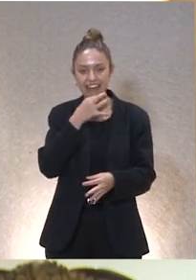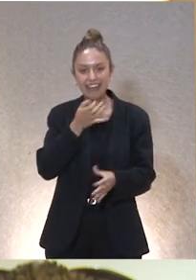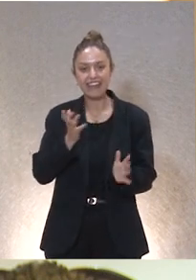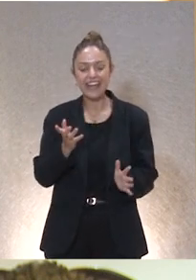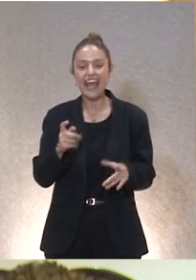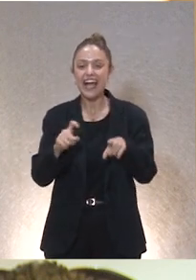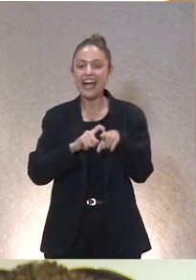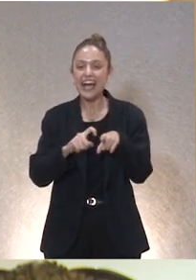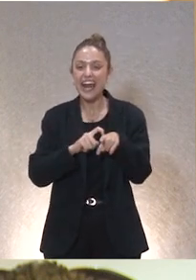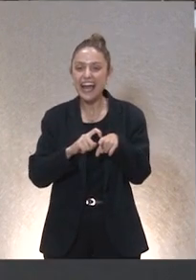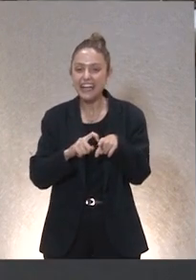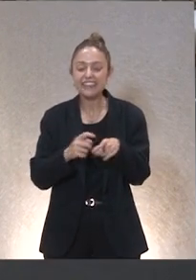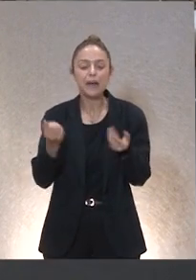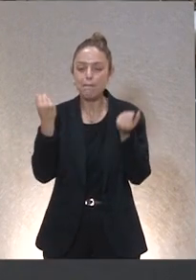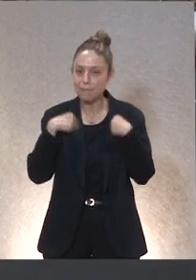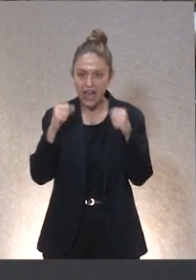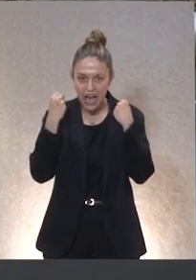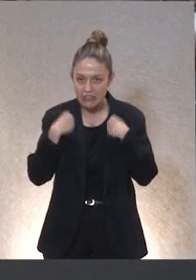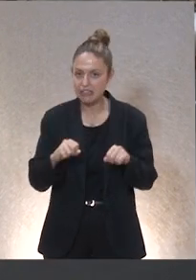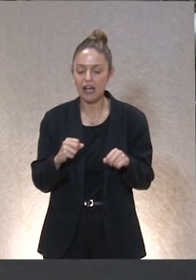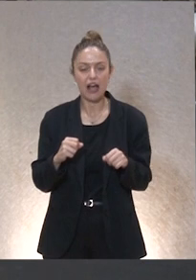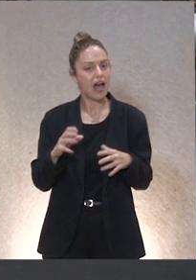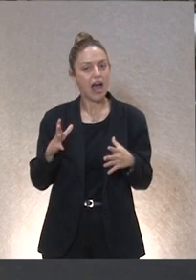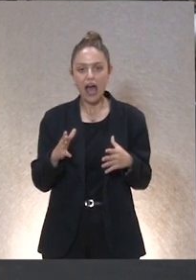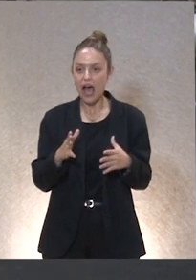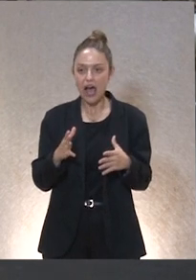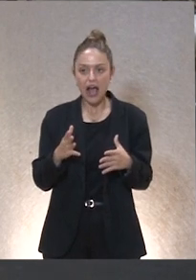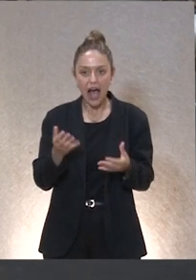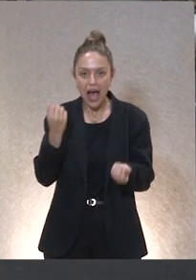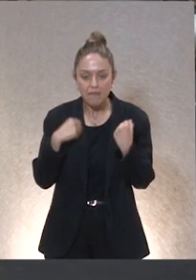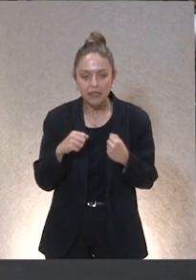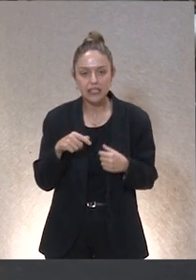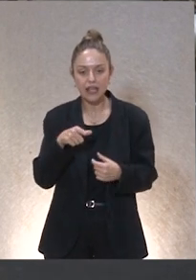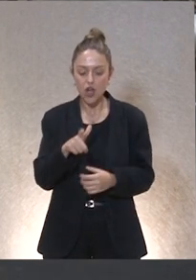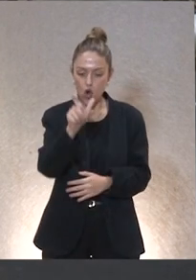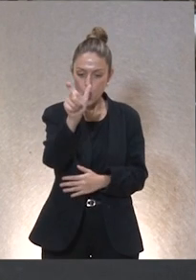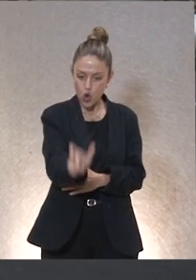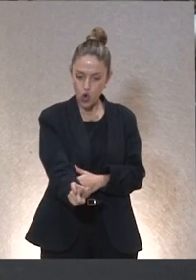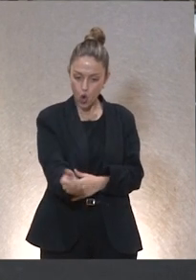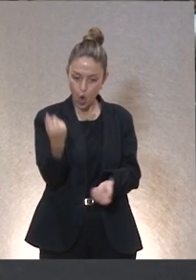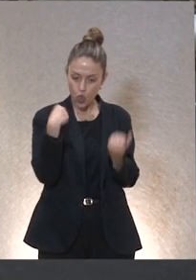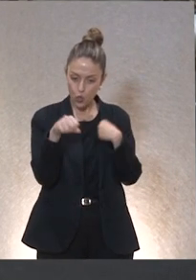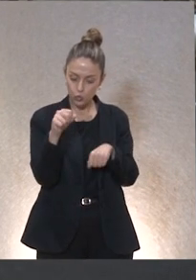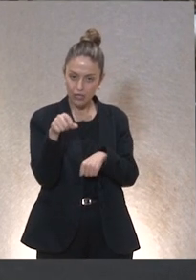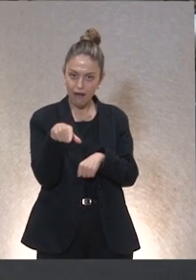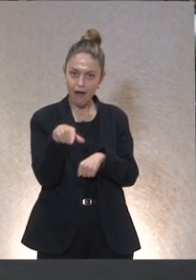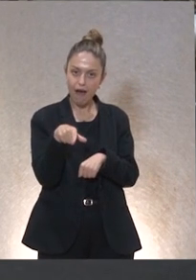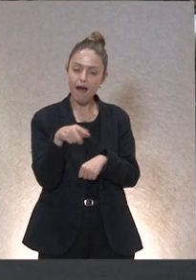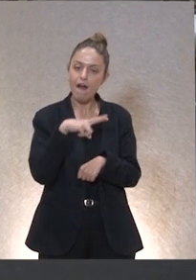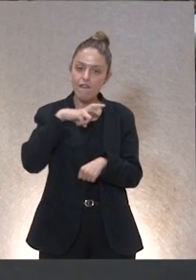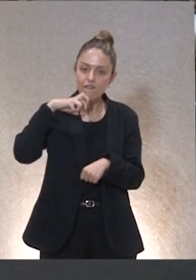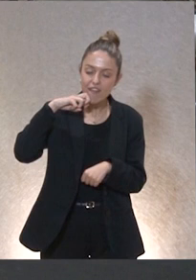carácter individual práctico ética aplicada se refiere a la conducta personal que tiene en cuenta